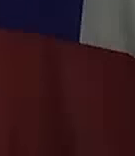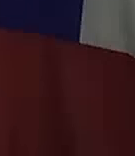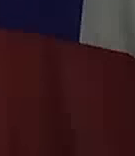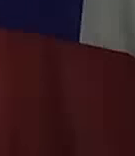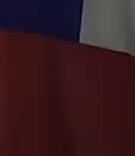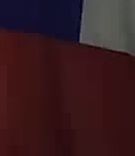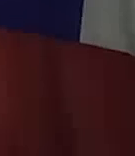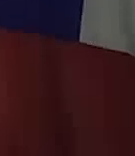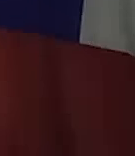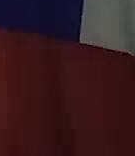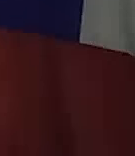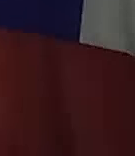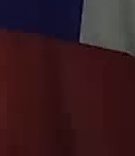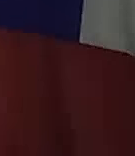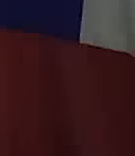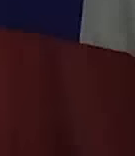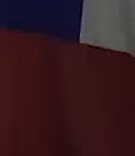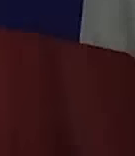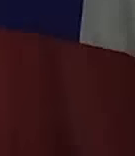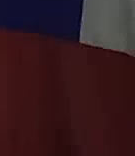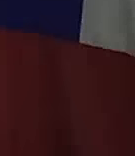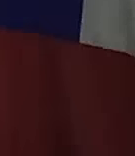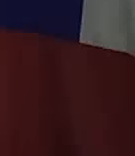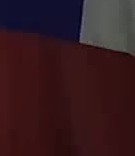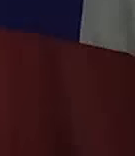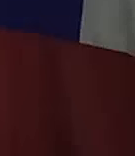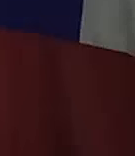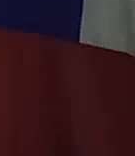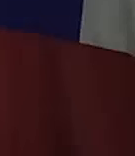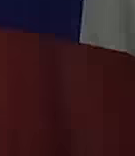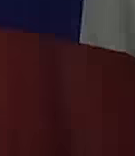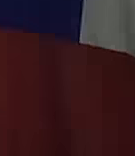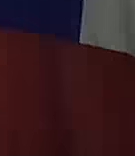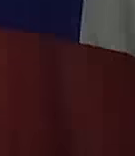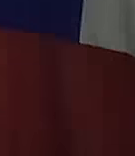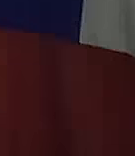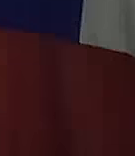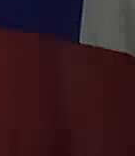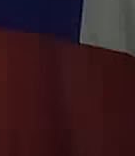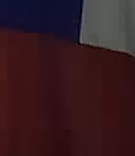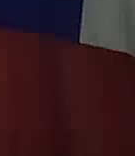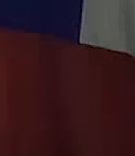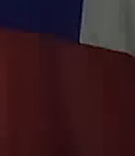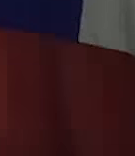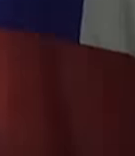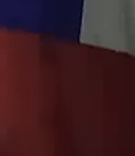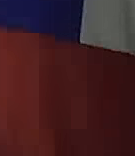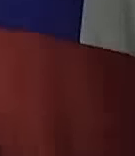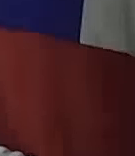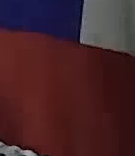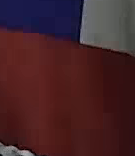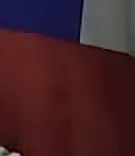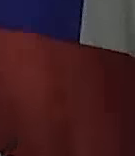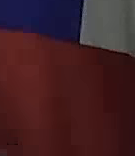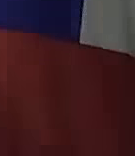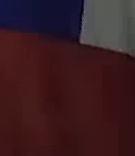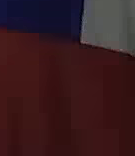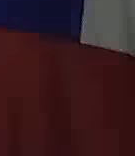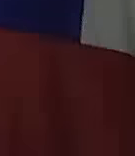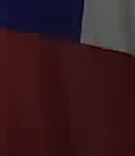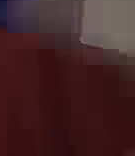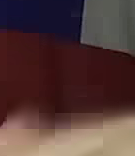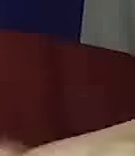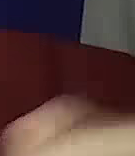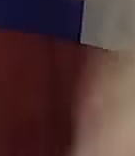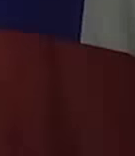e Bueno ya espero concia el año 2025 porque este ya la cagé bueno gente nos